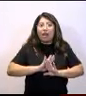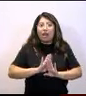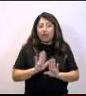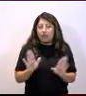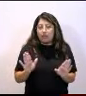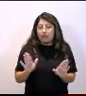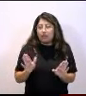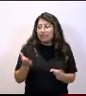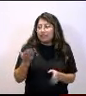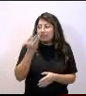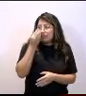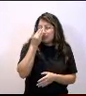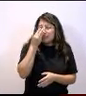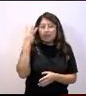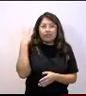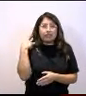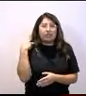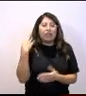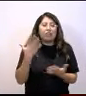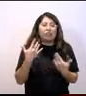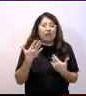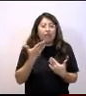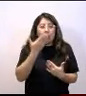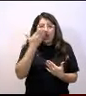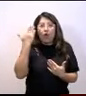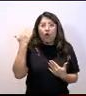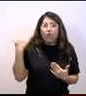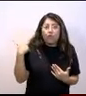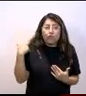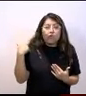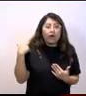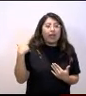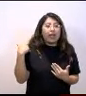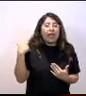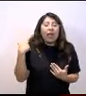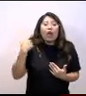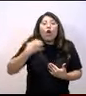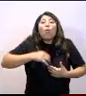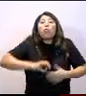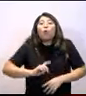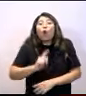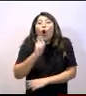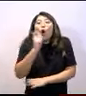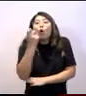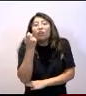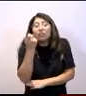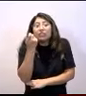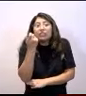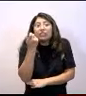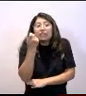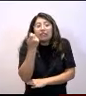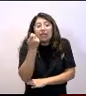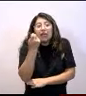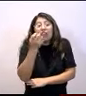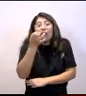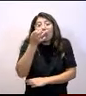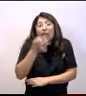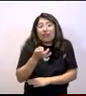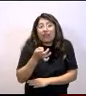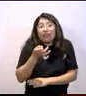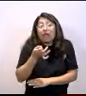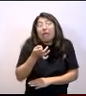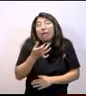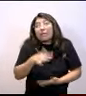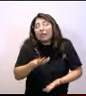de hace 3 años, de lo que fue, de lo que pudo ser, de lo que debió ser, pero